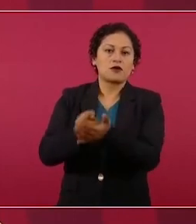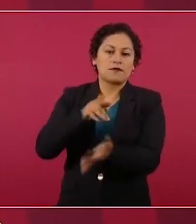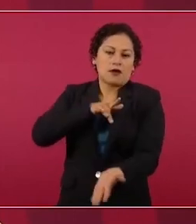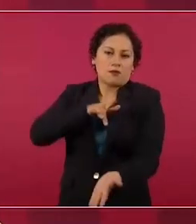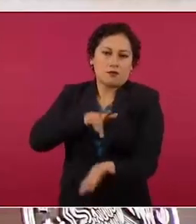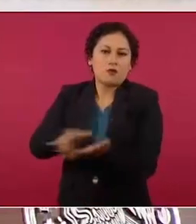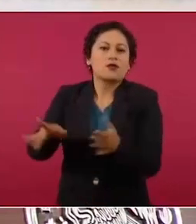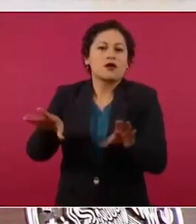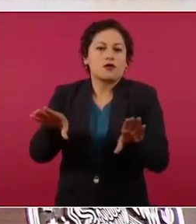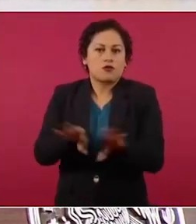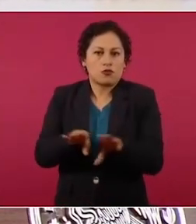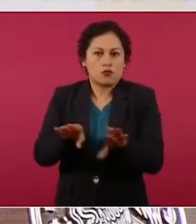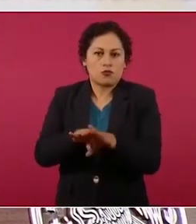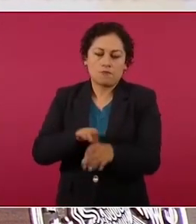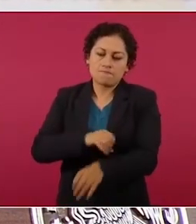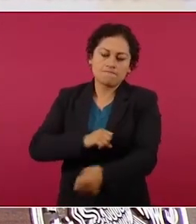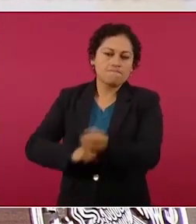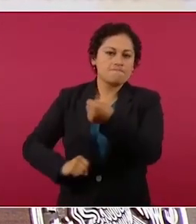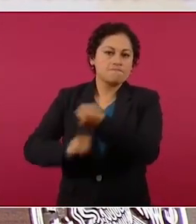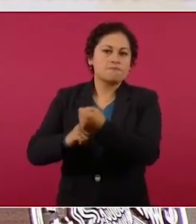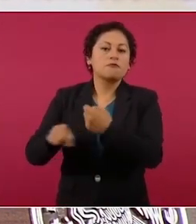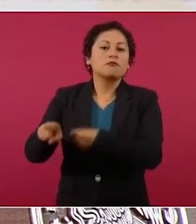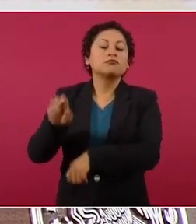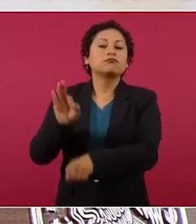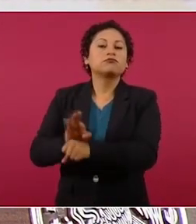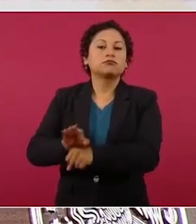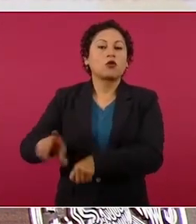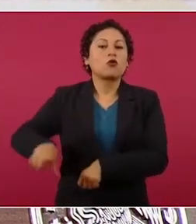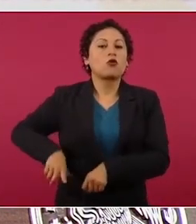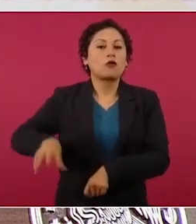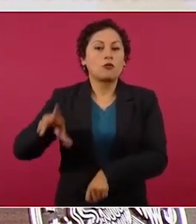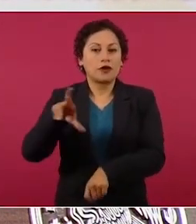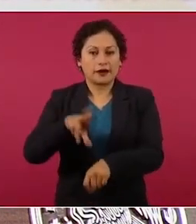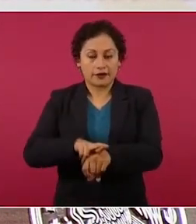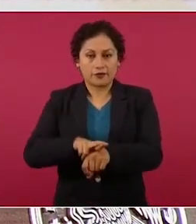al gobernador de